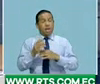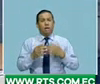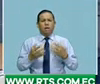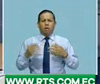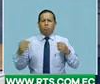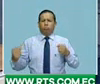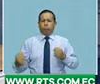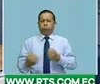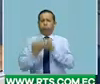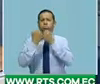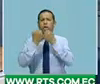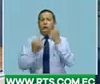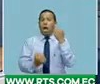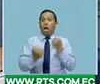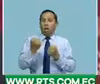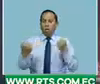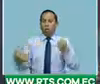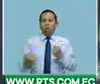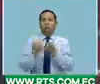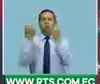extremidades inferiores.